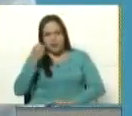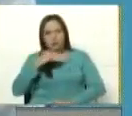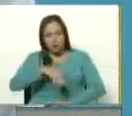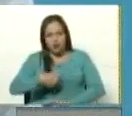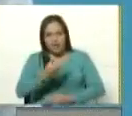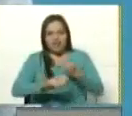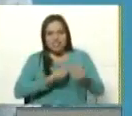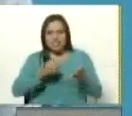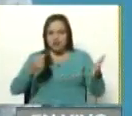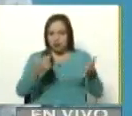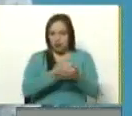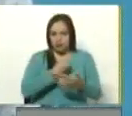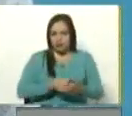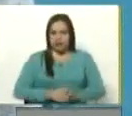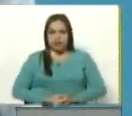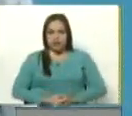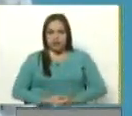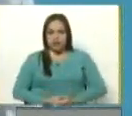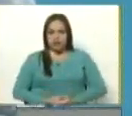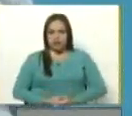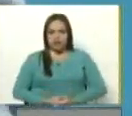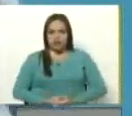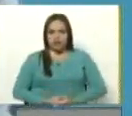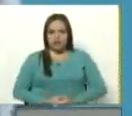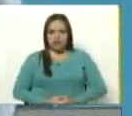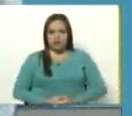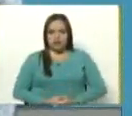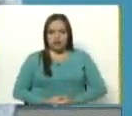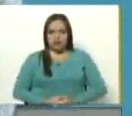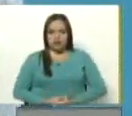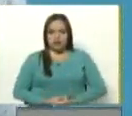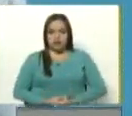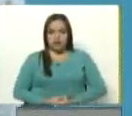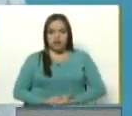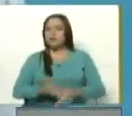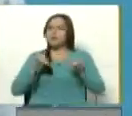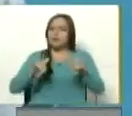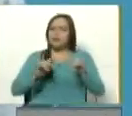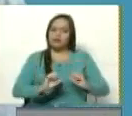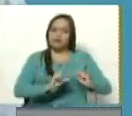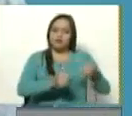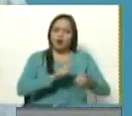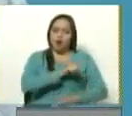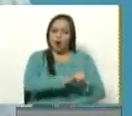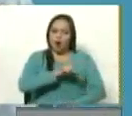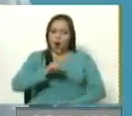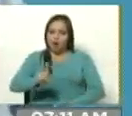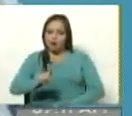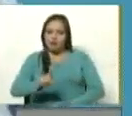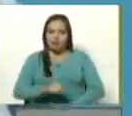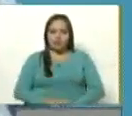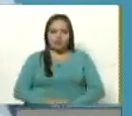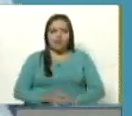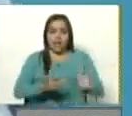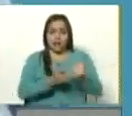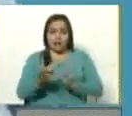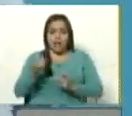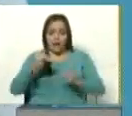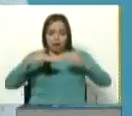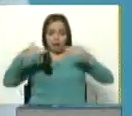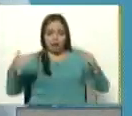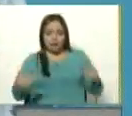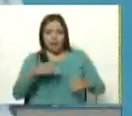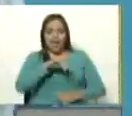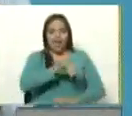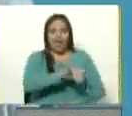que se sentía en el ambiente en esa época. Y ahí, bueno, empezó el 11, estuvimos en Puente Llaguno, uno de nuestros compañeros al